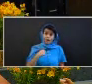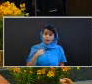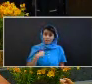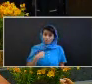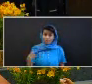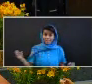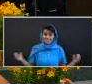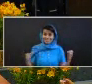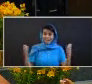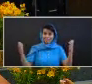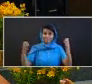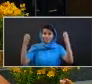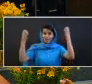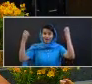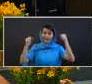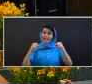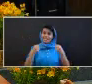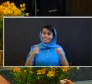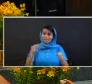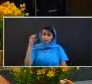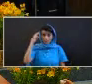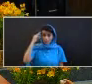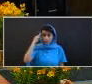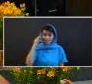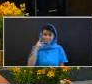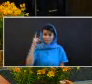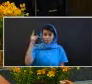exalto. Hacedlo en memoria del Señor.